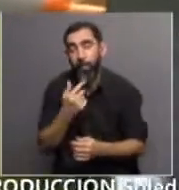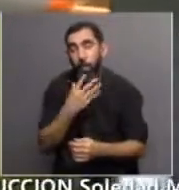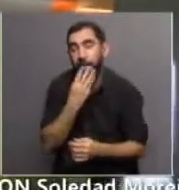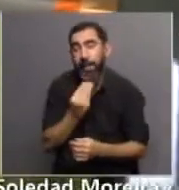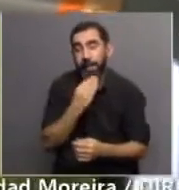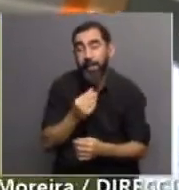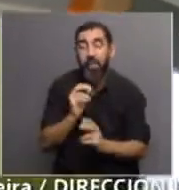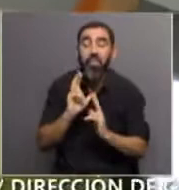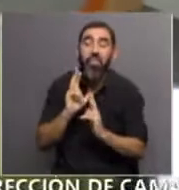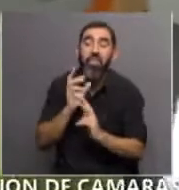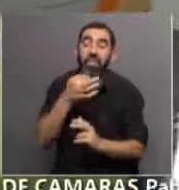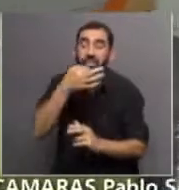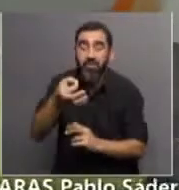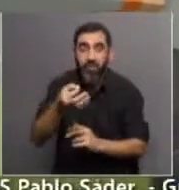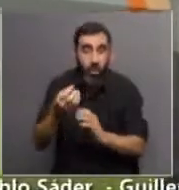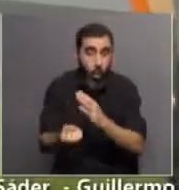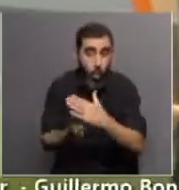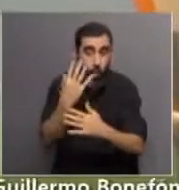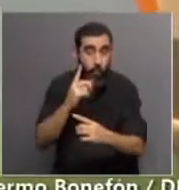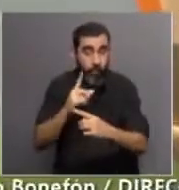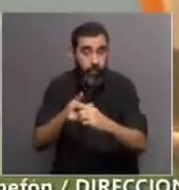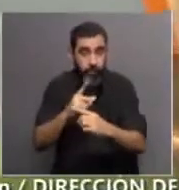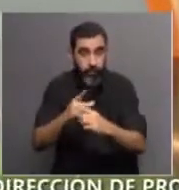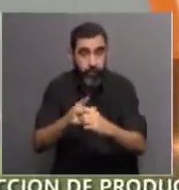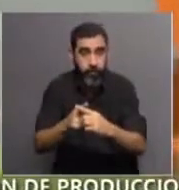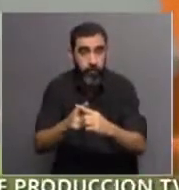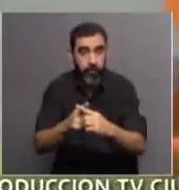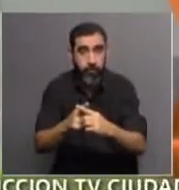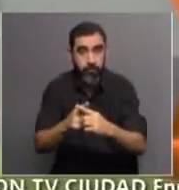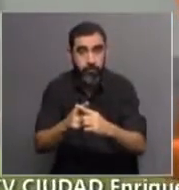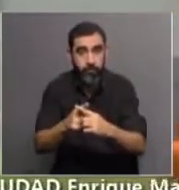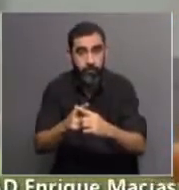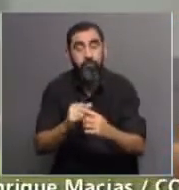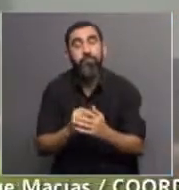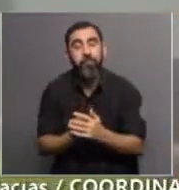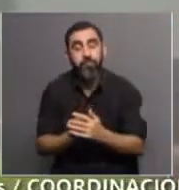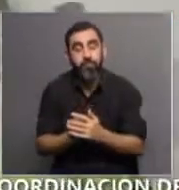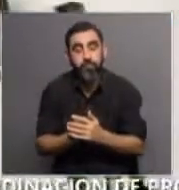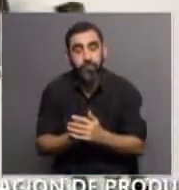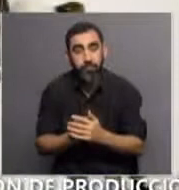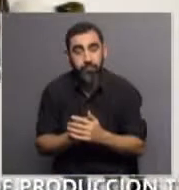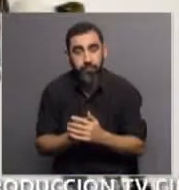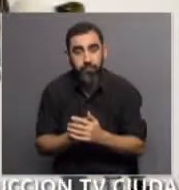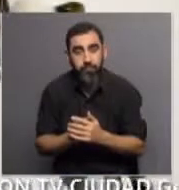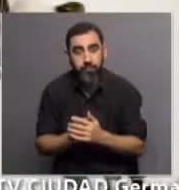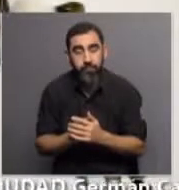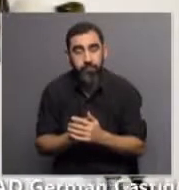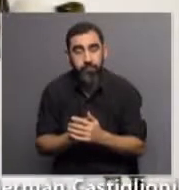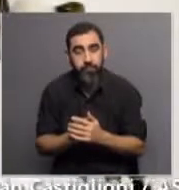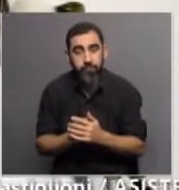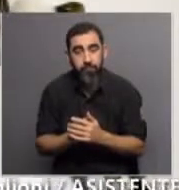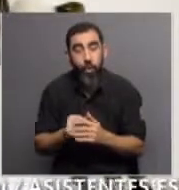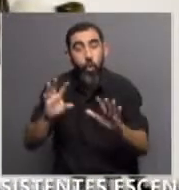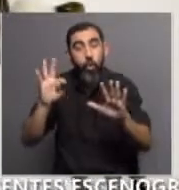prensa reporta que en estos nuevos casos, que son bastantes comparado con los que tenían hasta hace un par de semanas,